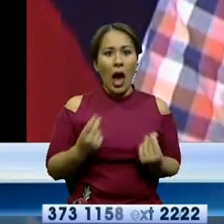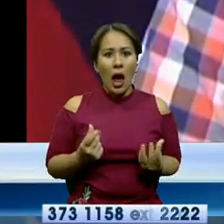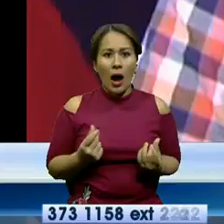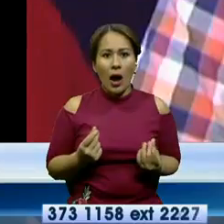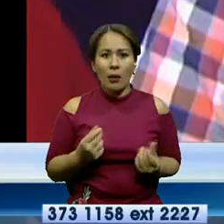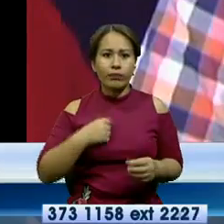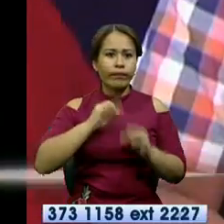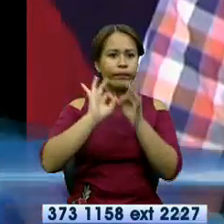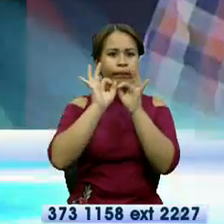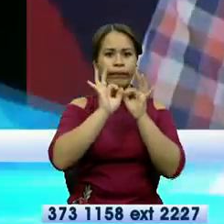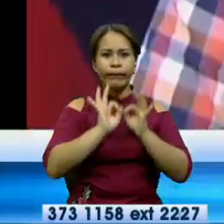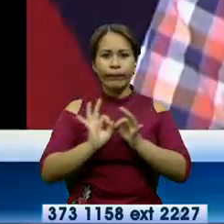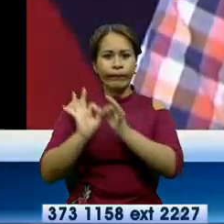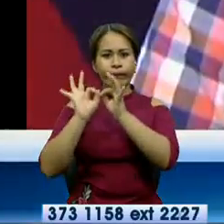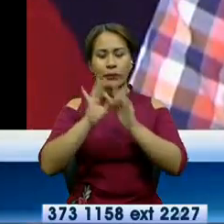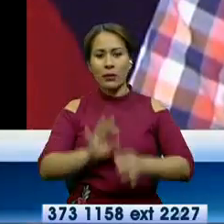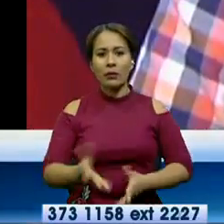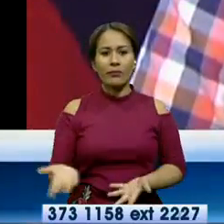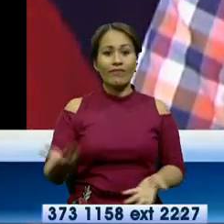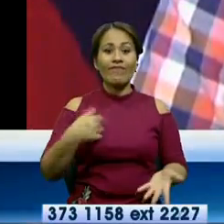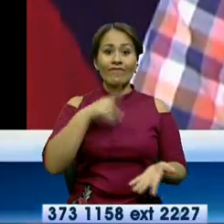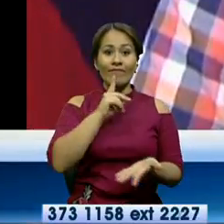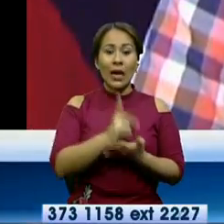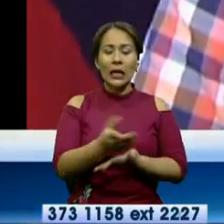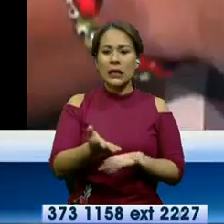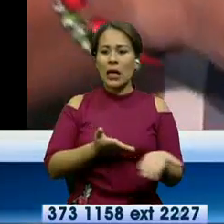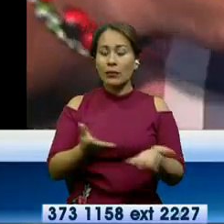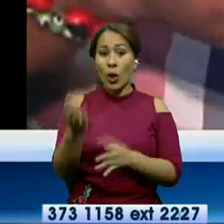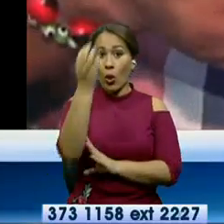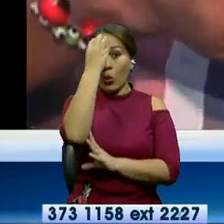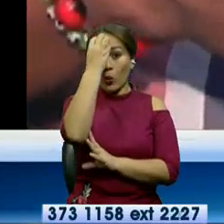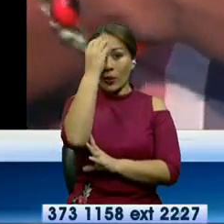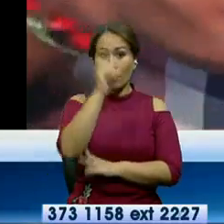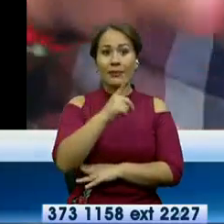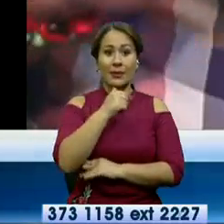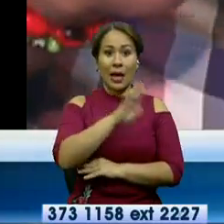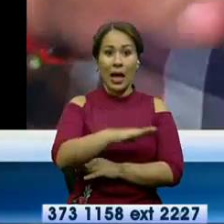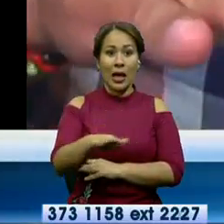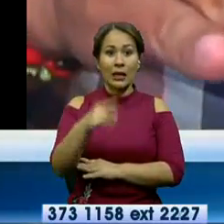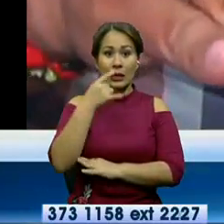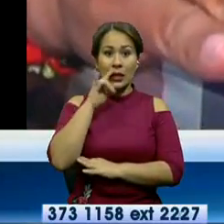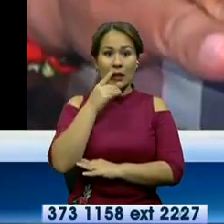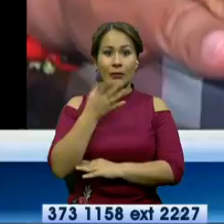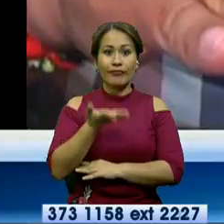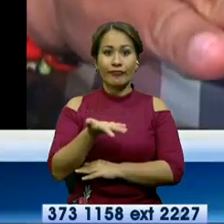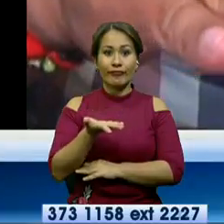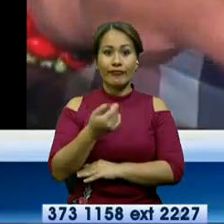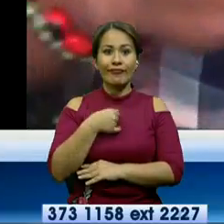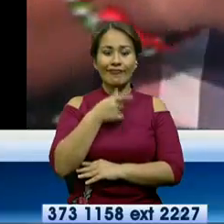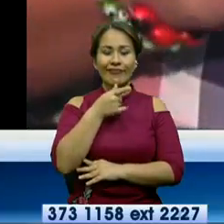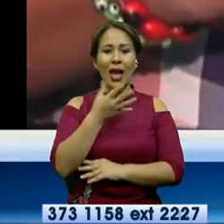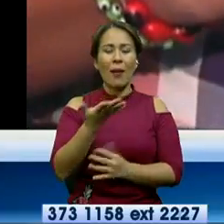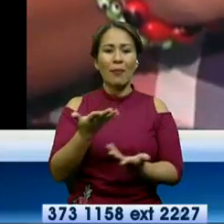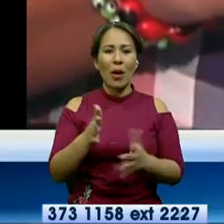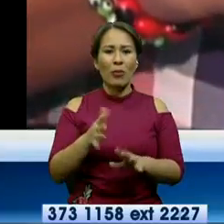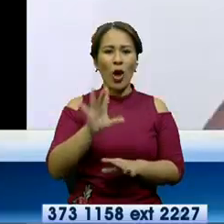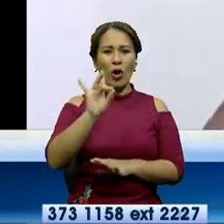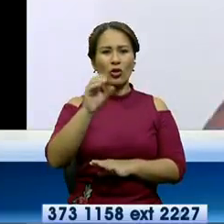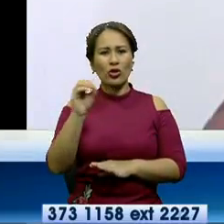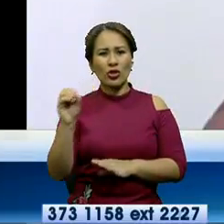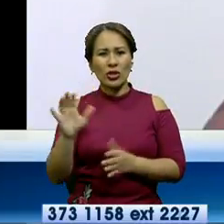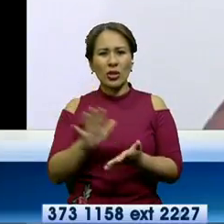logró restablecer definitivamente el servicio educativo. Justamente se vieron afectadas en totalidad aproximadamente 800